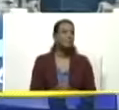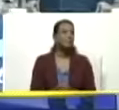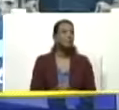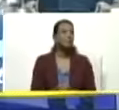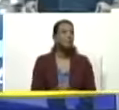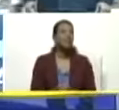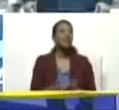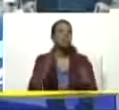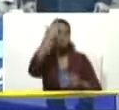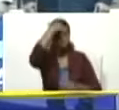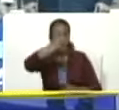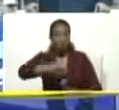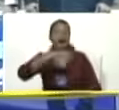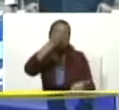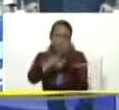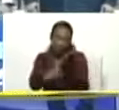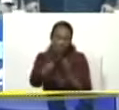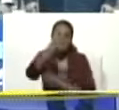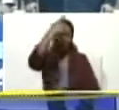Yo soy un hombre de fe.